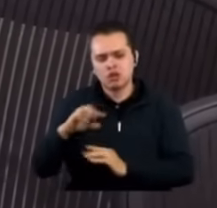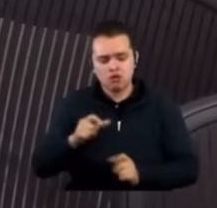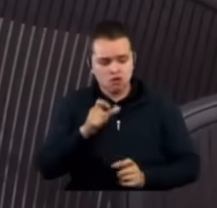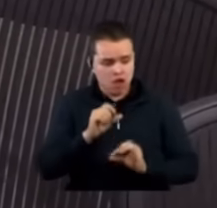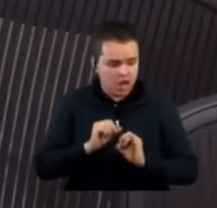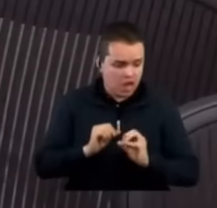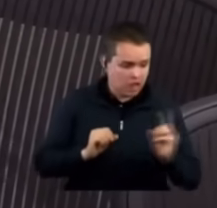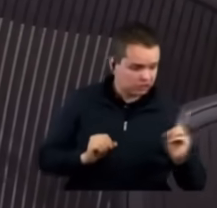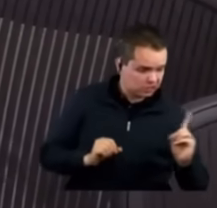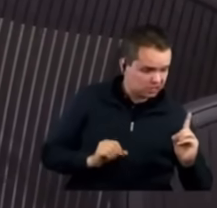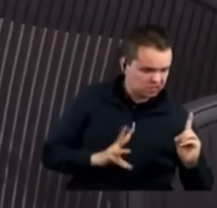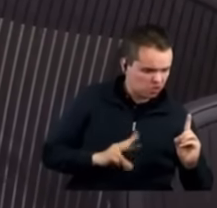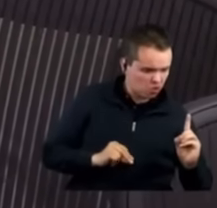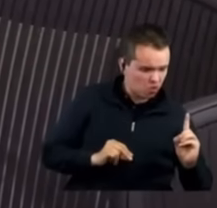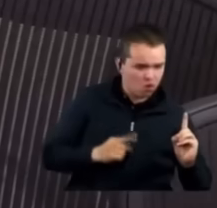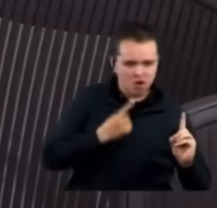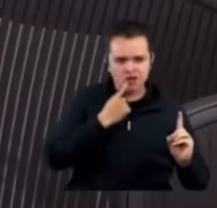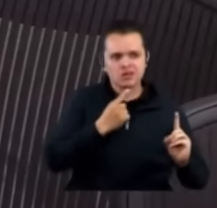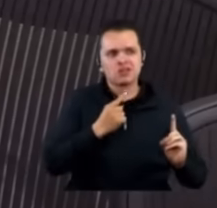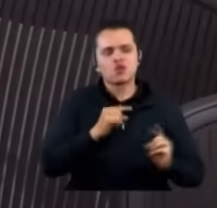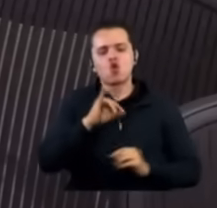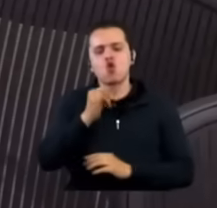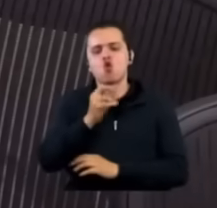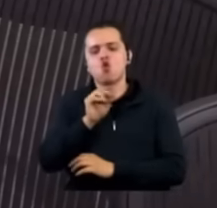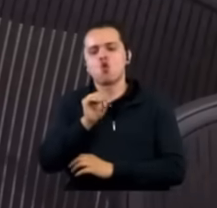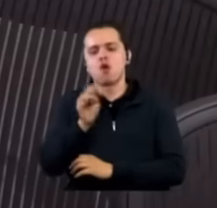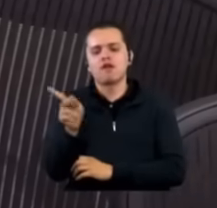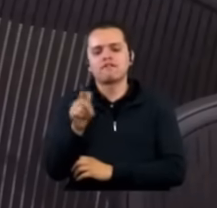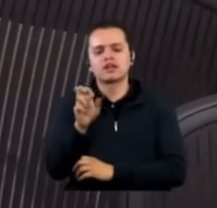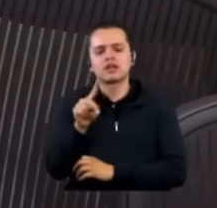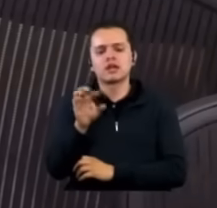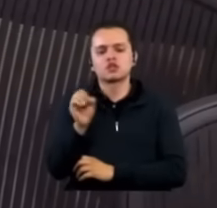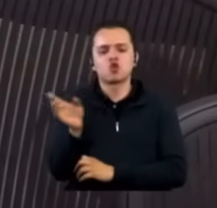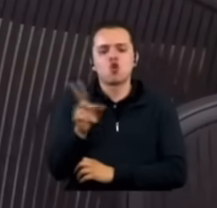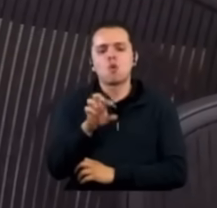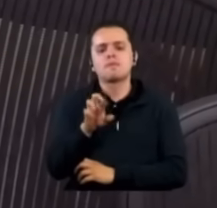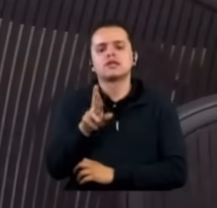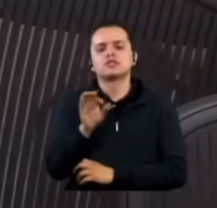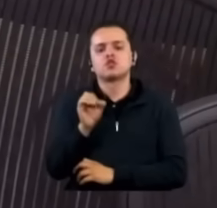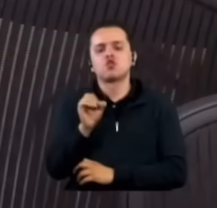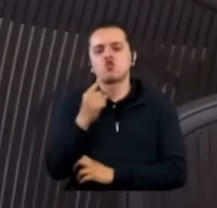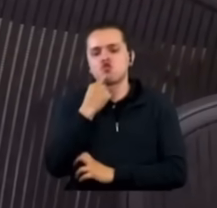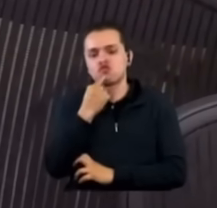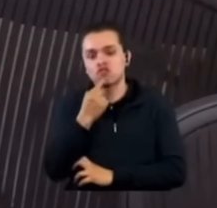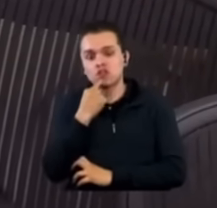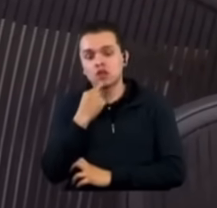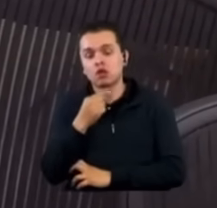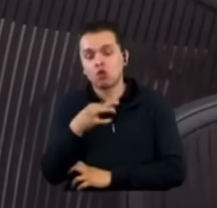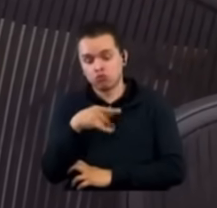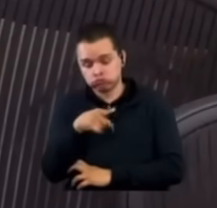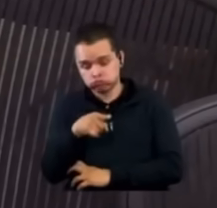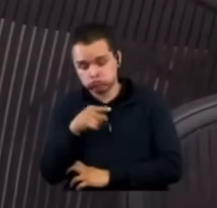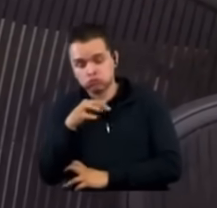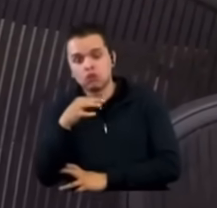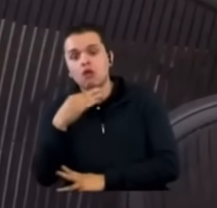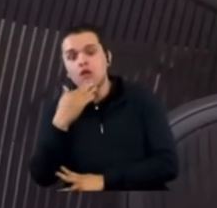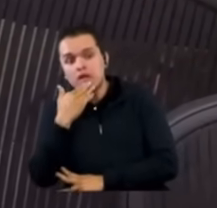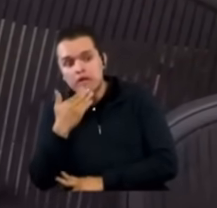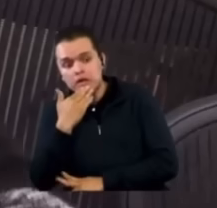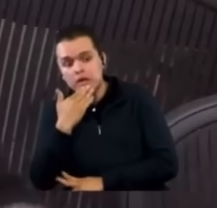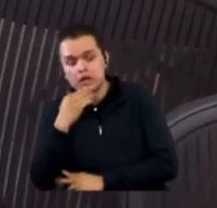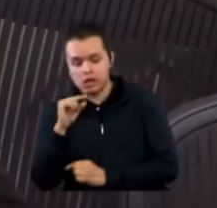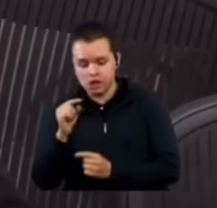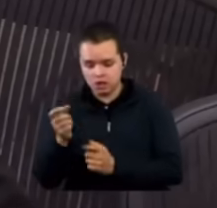oposición. Eso lo dijo Juan Fernando Petro. Él fue el que afirmó que gracias a